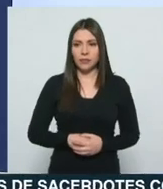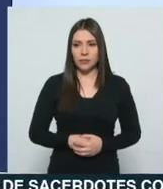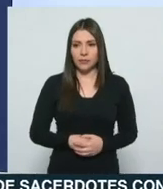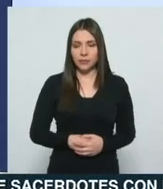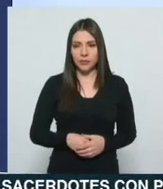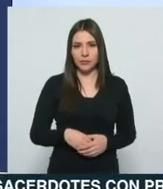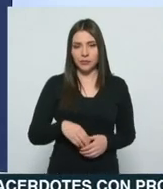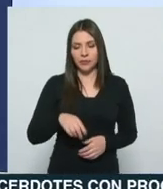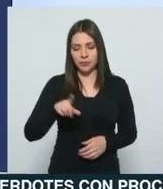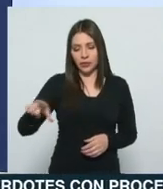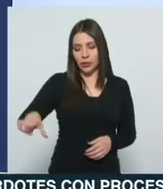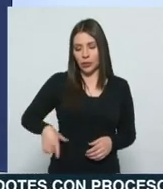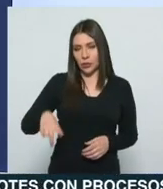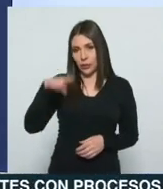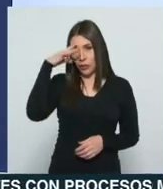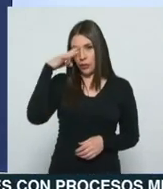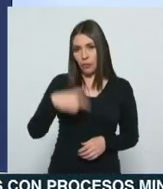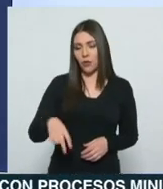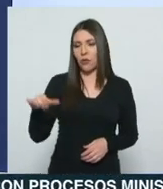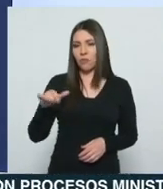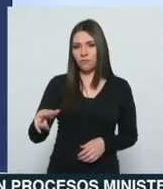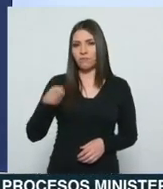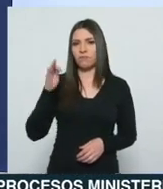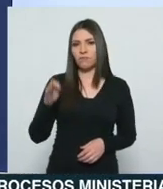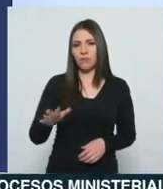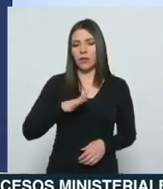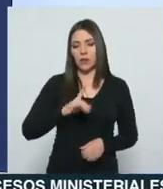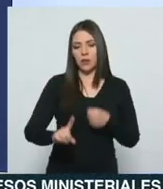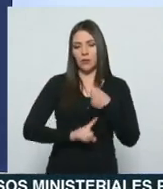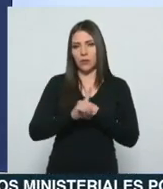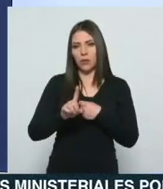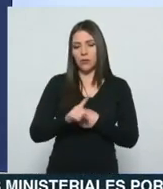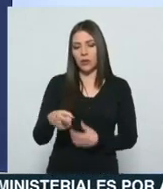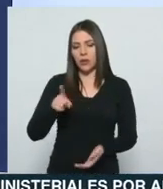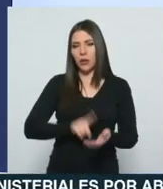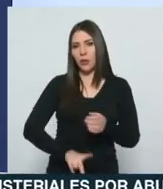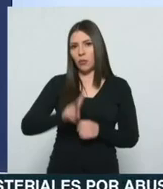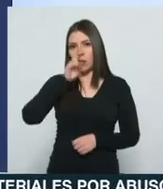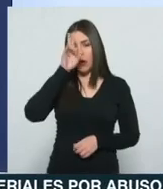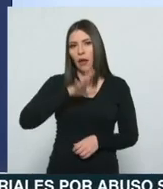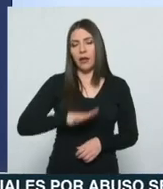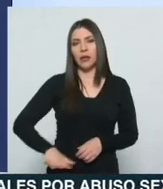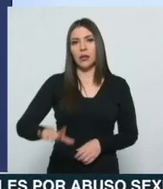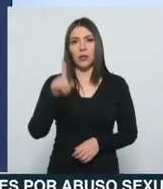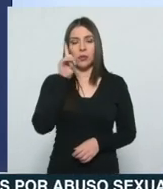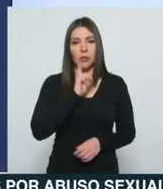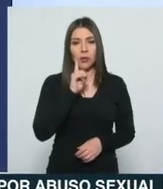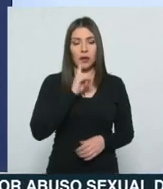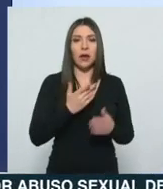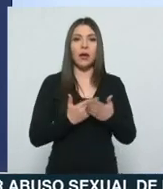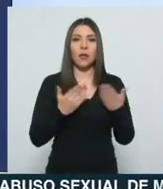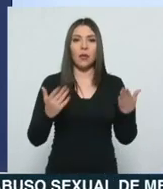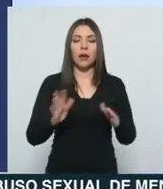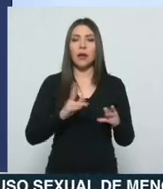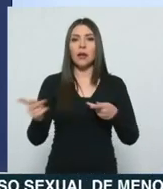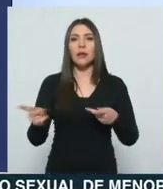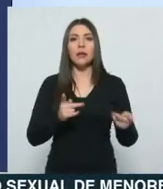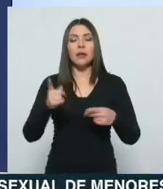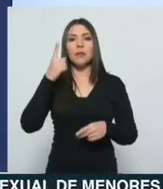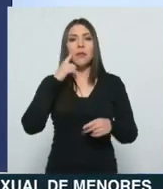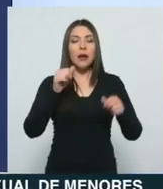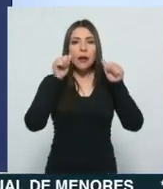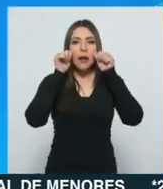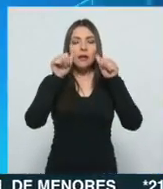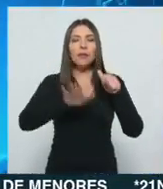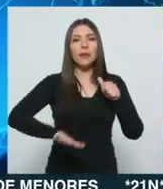El gobierno de México reconoció hoy la crisis de violencia que afecta a las mujeres del país. Por ello, emprendió ya una estrategia integral para atender a las